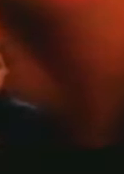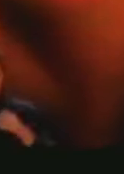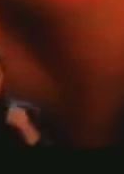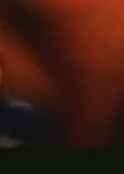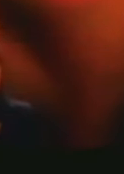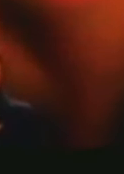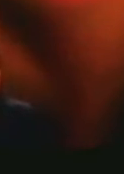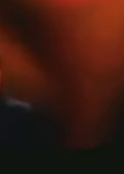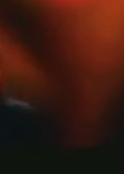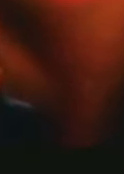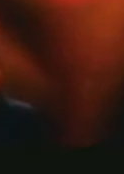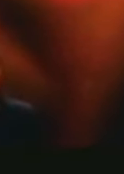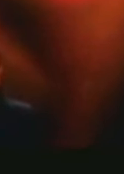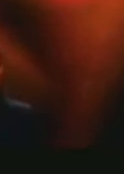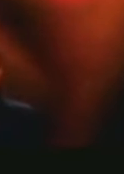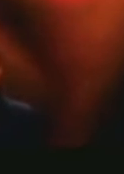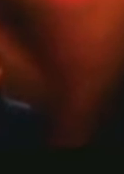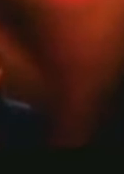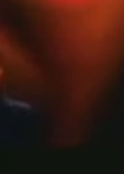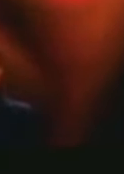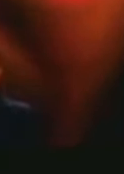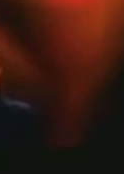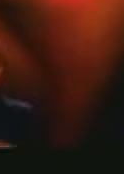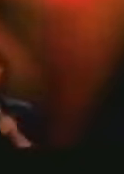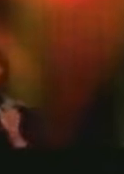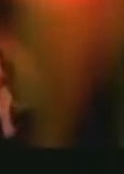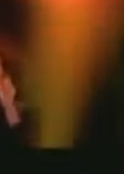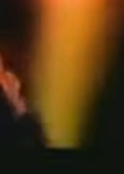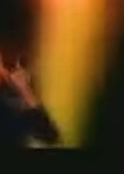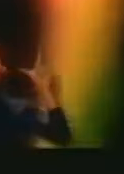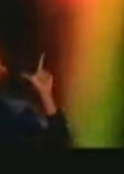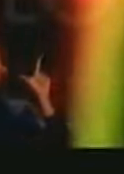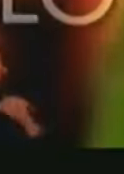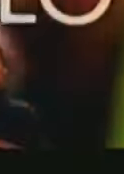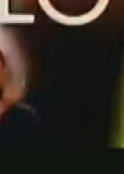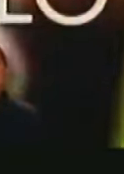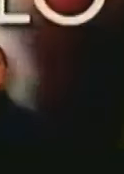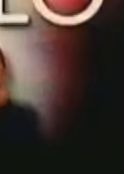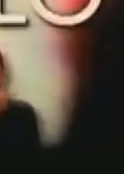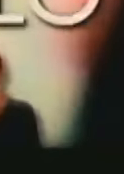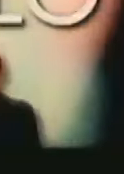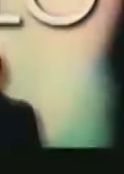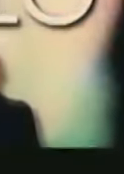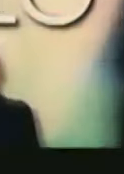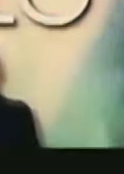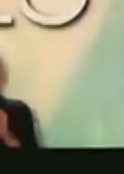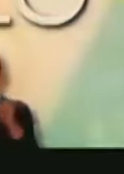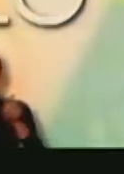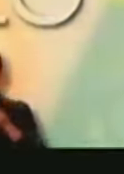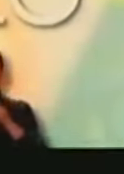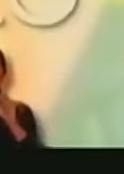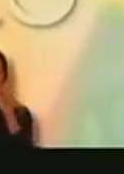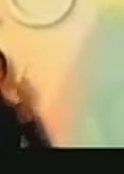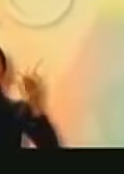corazón: sí, soy yo, pero despierto cada 100 años cuando despierta el pueblo.